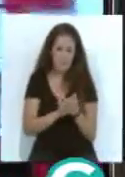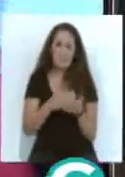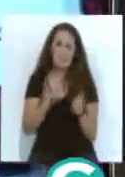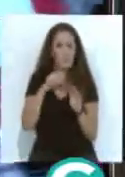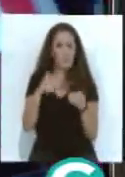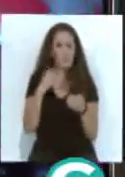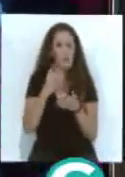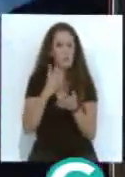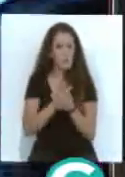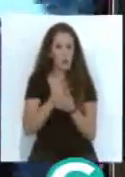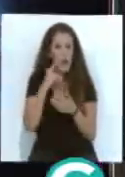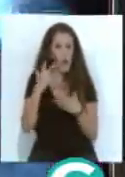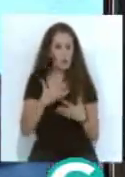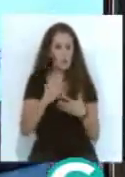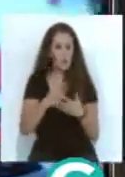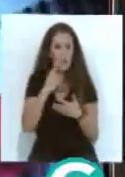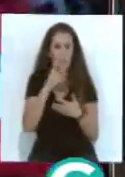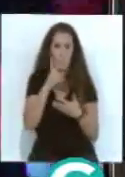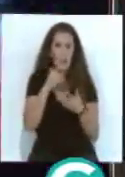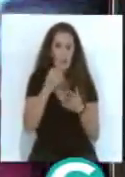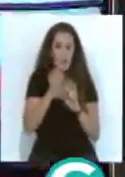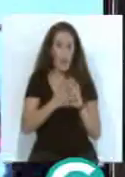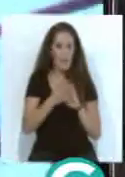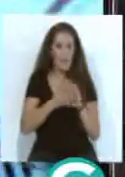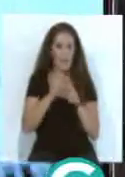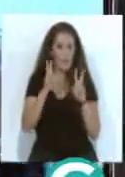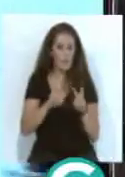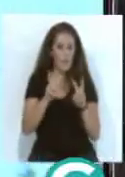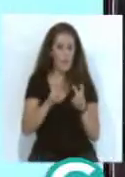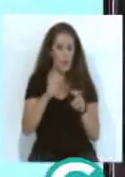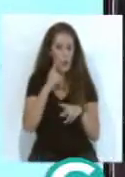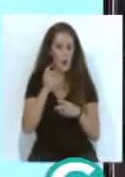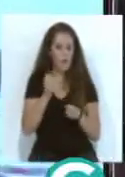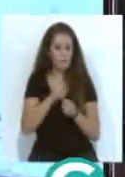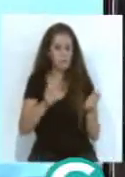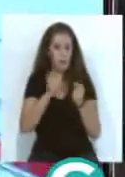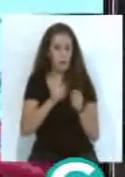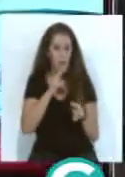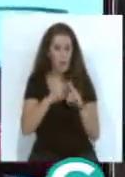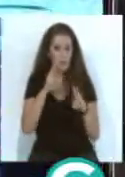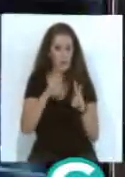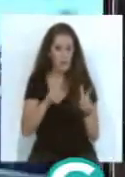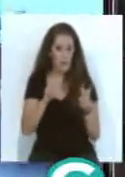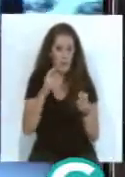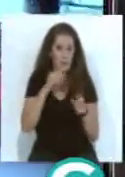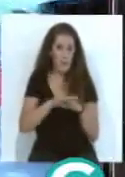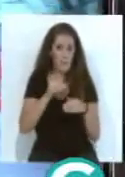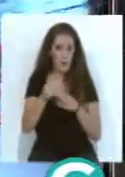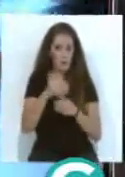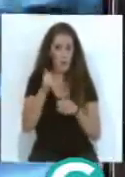de nuevo a la actualidad porque tenemos que hablarle de un nuevo anuncio de nombre para el próximo concurso